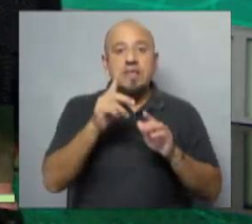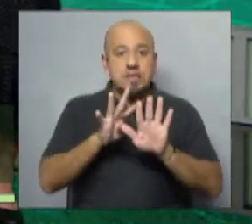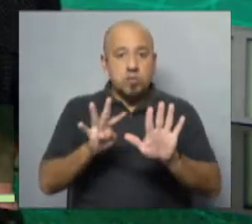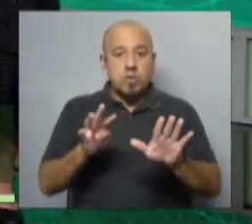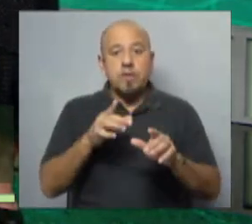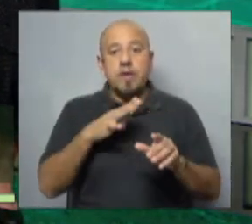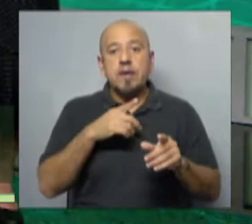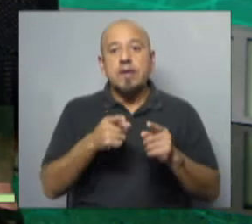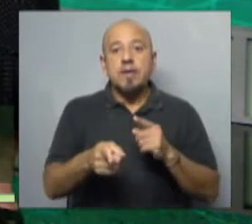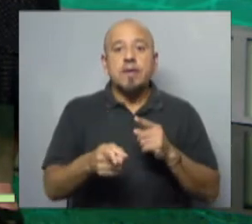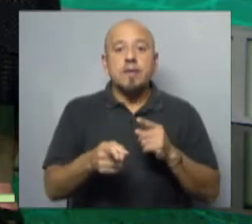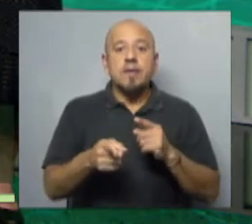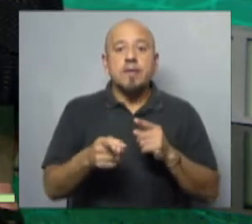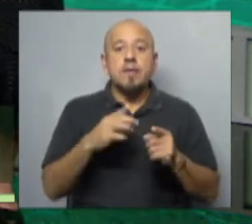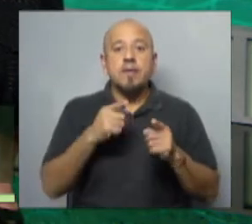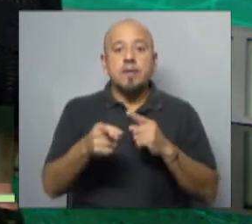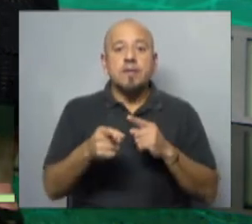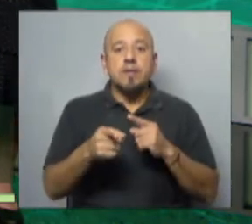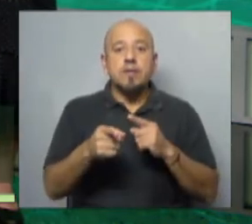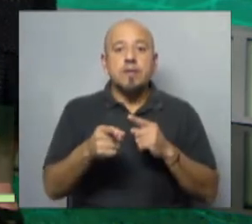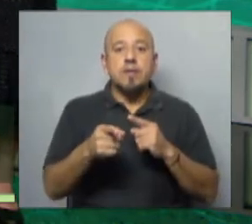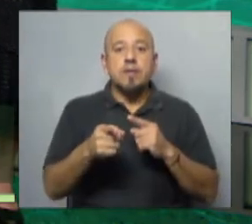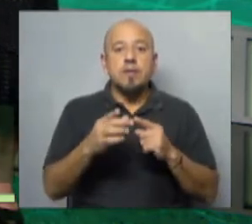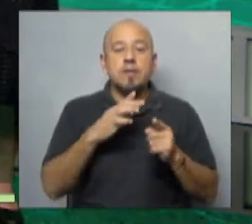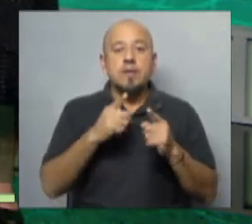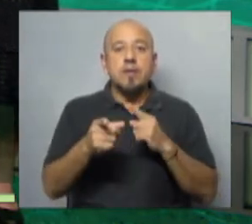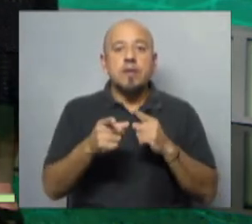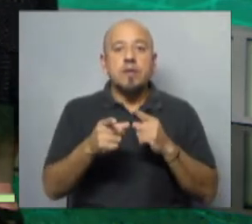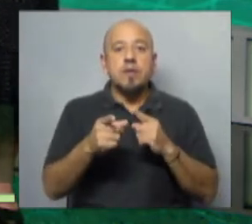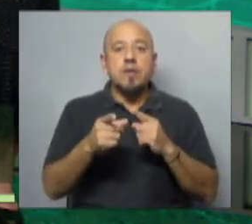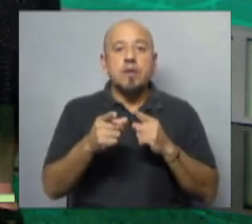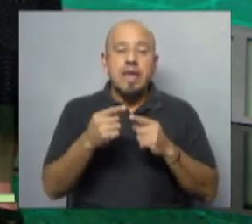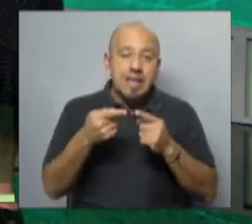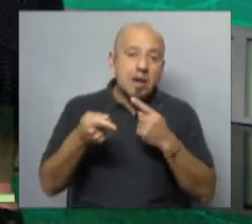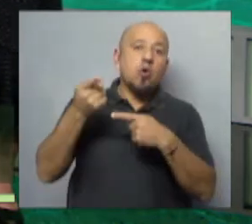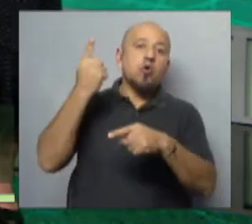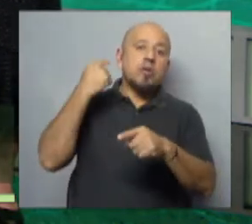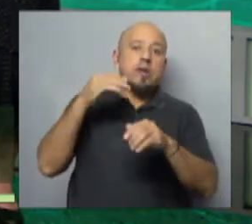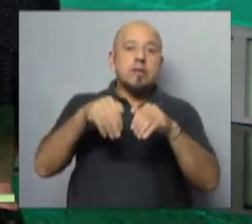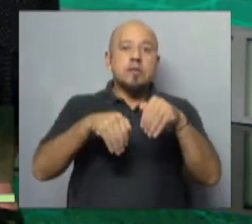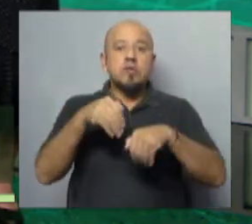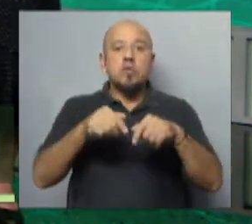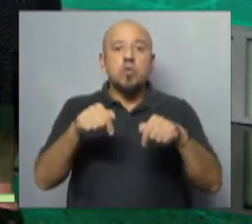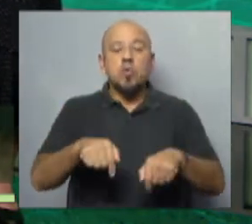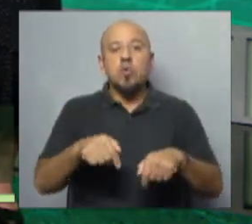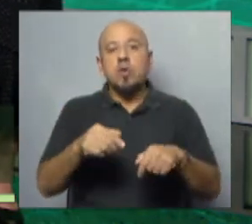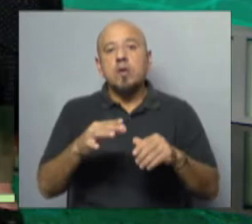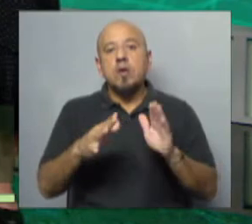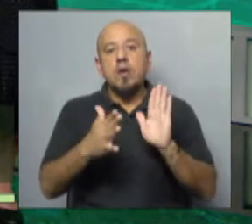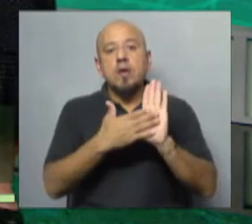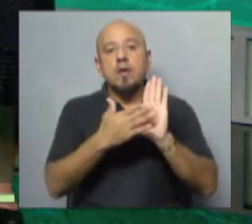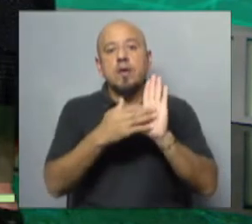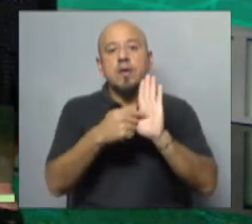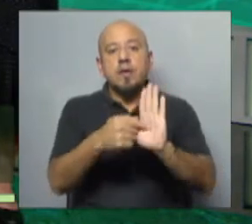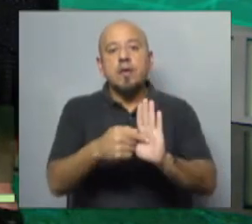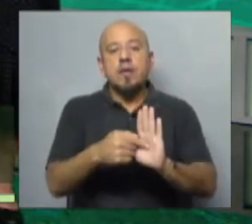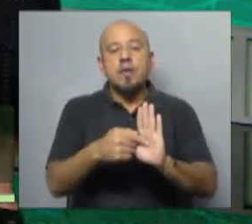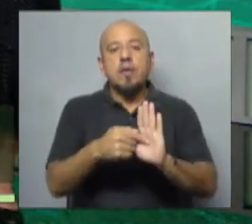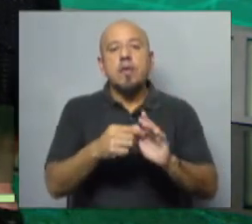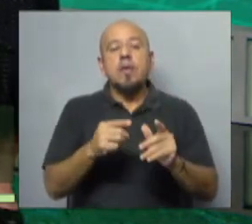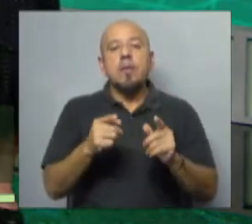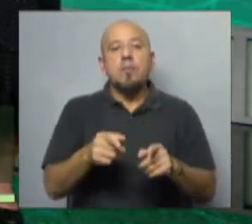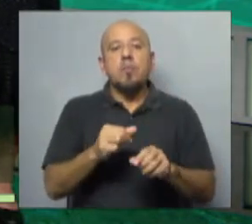relación a lo que se ha registrado en las elecciones anteriores en las elecciones nacionales anteriores y hoy en día vemos que de acuerdo a las diferentes mediciones también